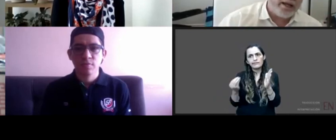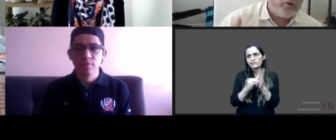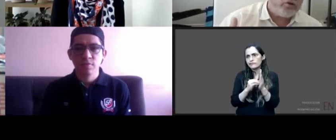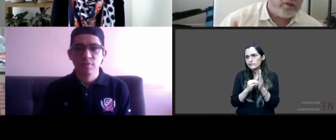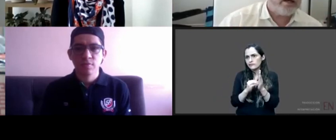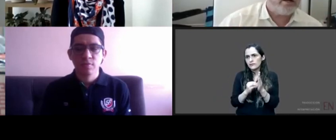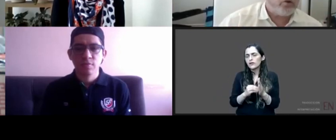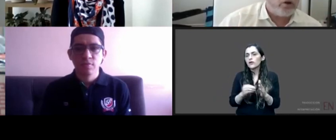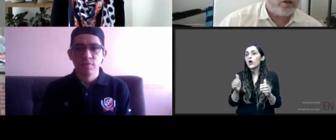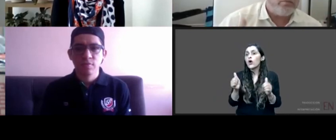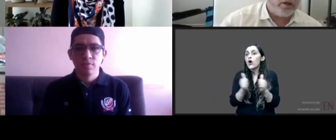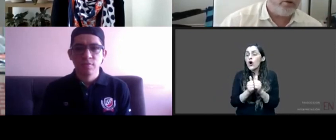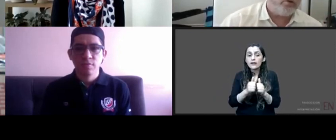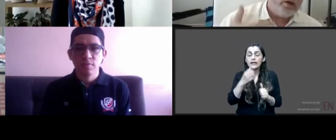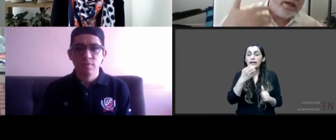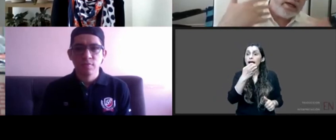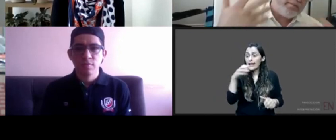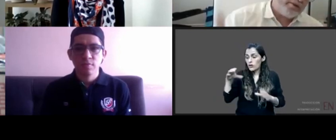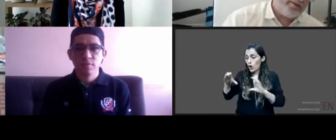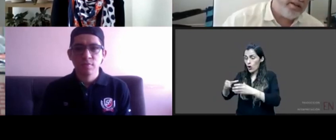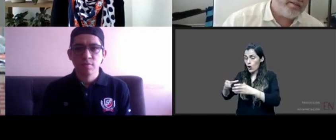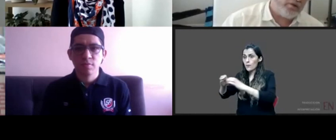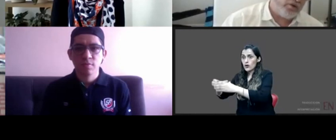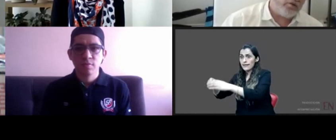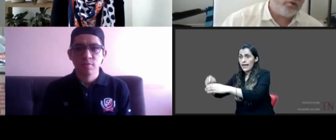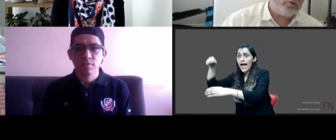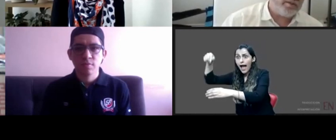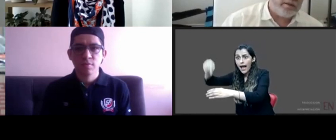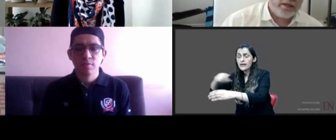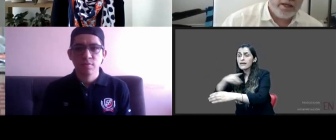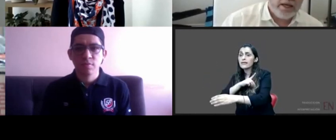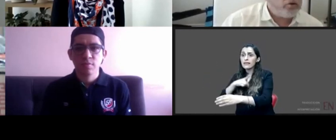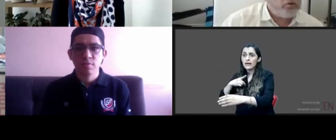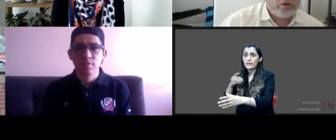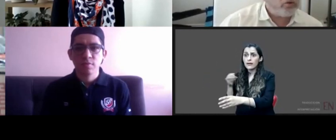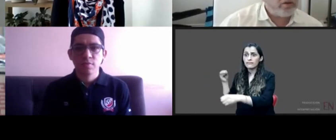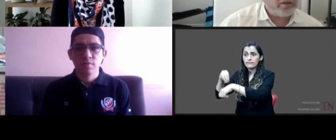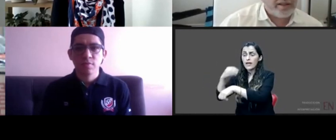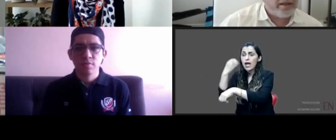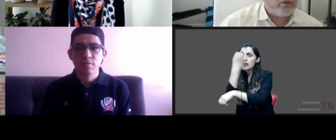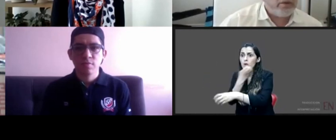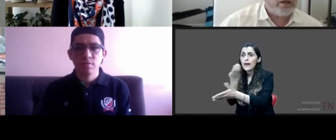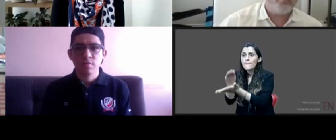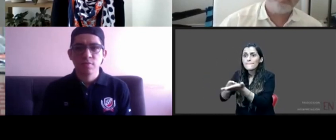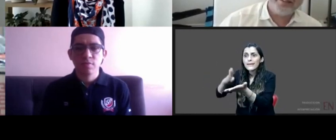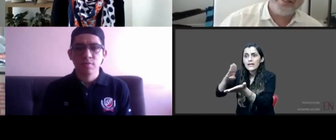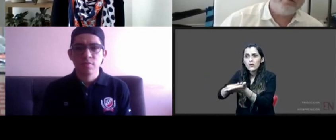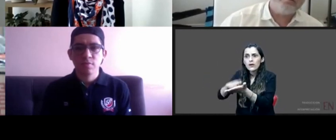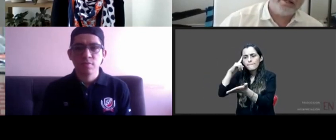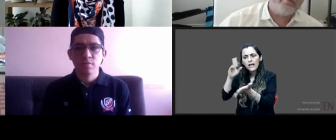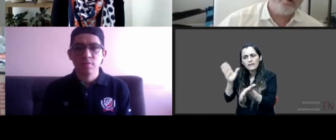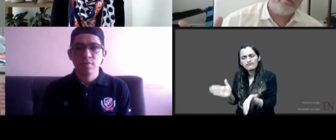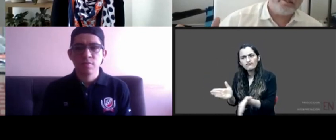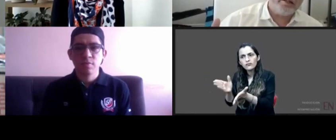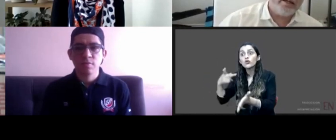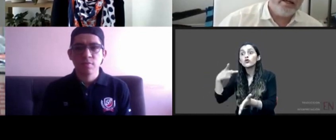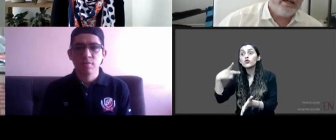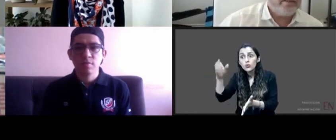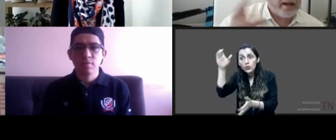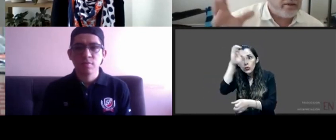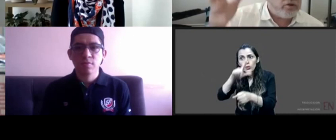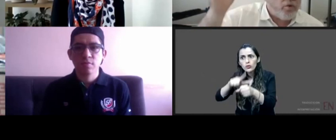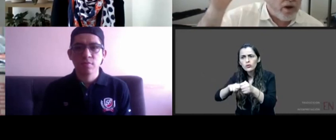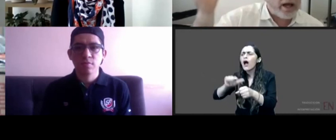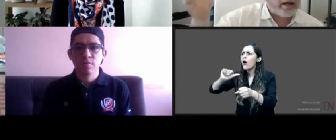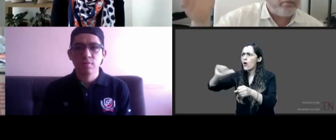escuela, para que ellos tengan roles, modelos y capacidad de desarrollar su autoestima. Eso no se está haciendo en México, se está haciendo de manera muy limitada,